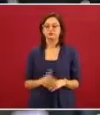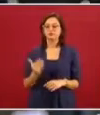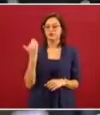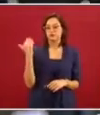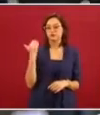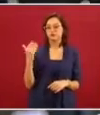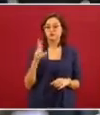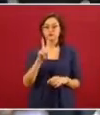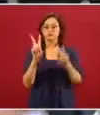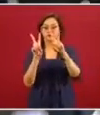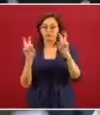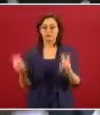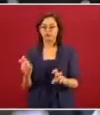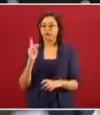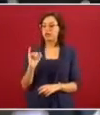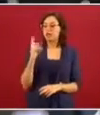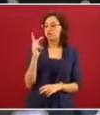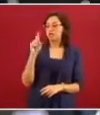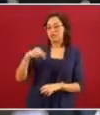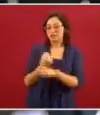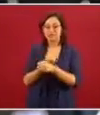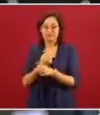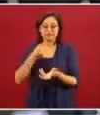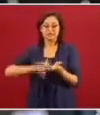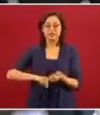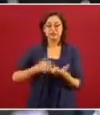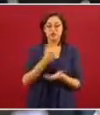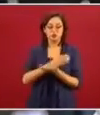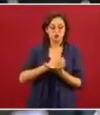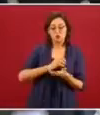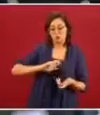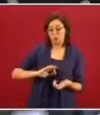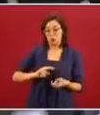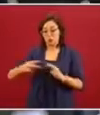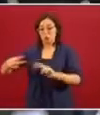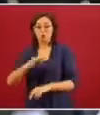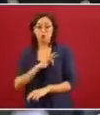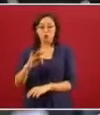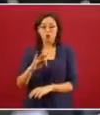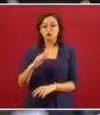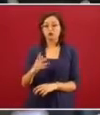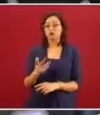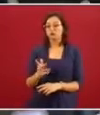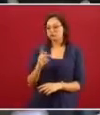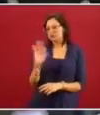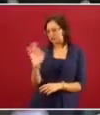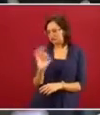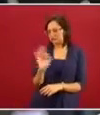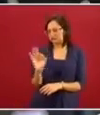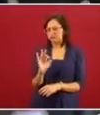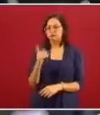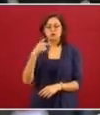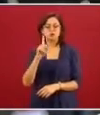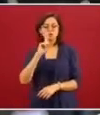unos días del factor de transferencia del Politécnico. Usted dijo que no se descartaba un protocolo clínico para este medicamento. La